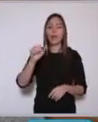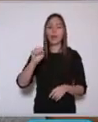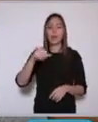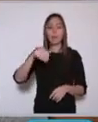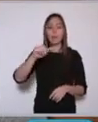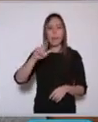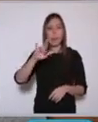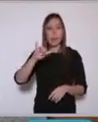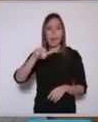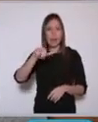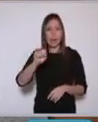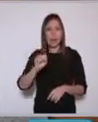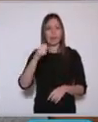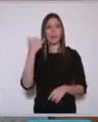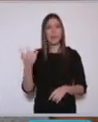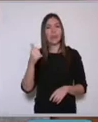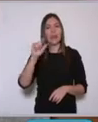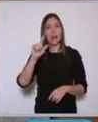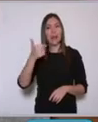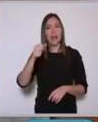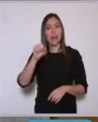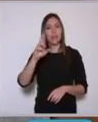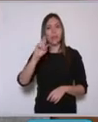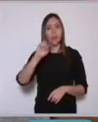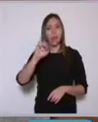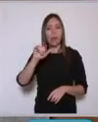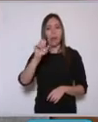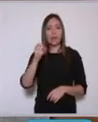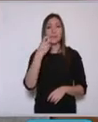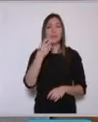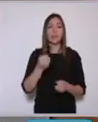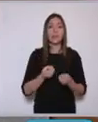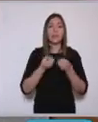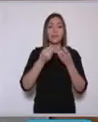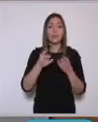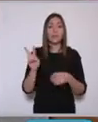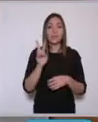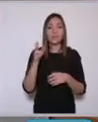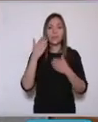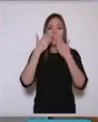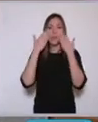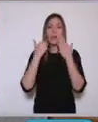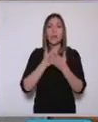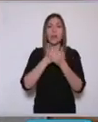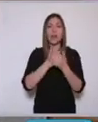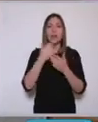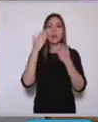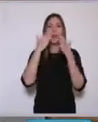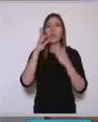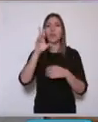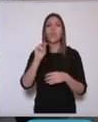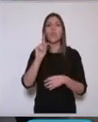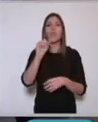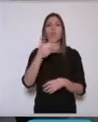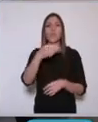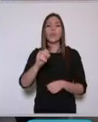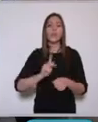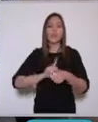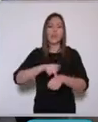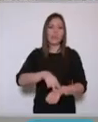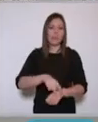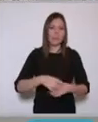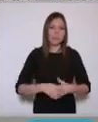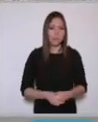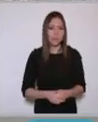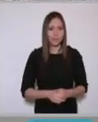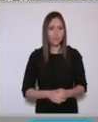rojas, independientemente de aportarte nutrientes, te ayuda a realizar una exfoliación sin agresión. Oye, Eloísa,